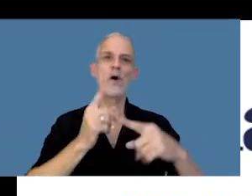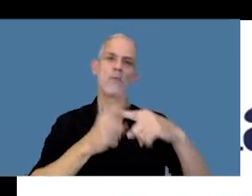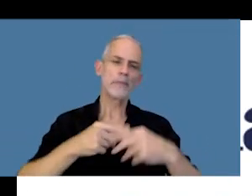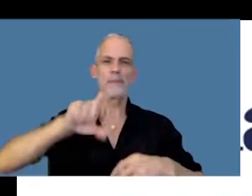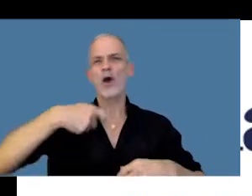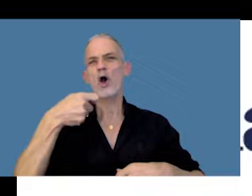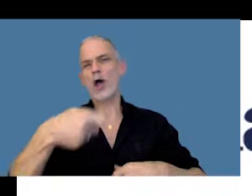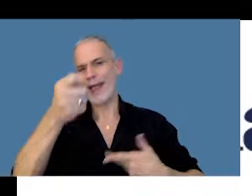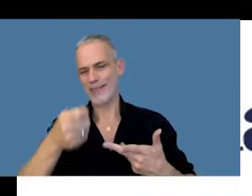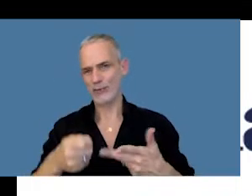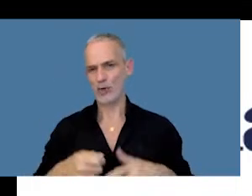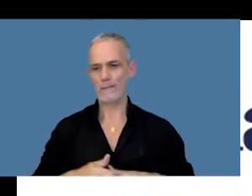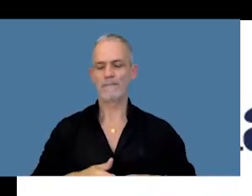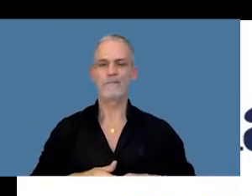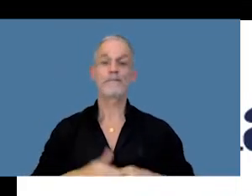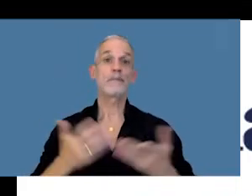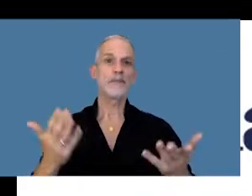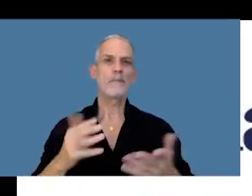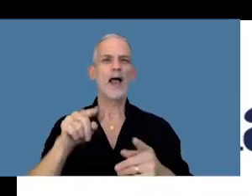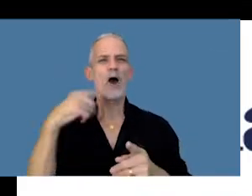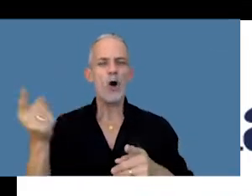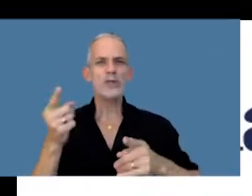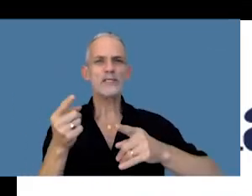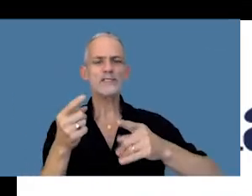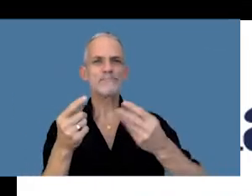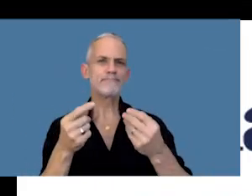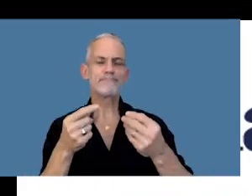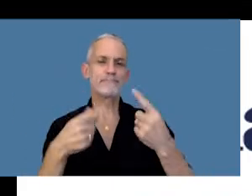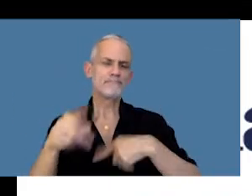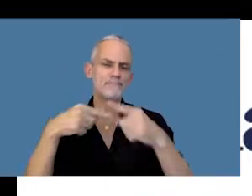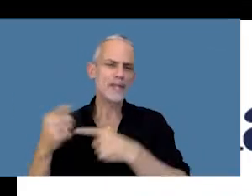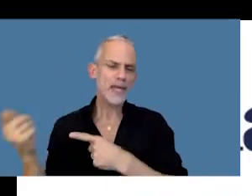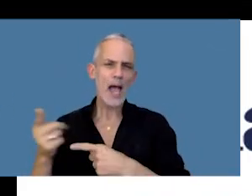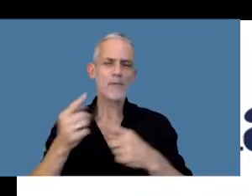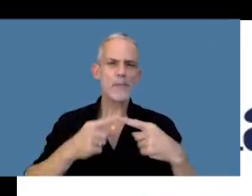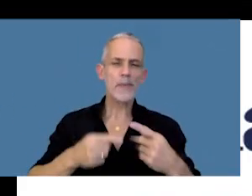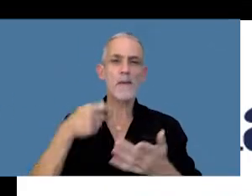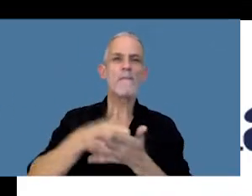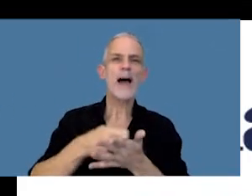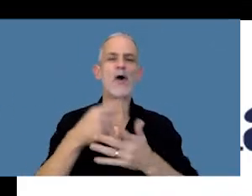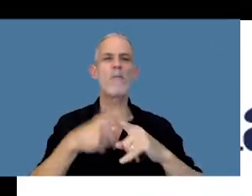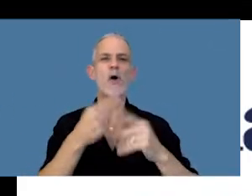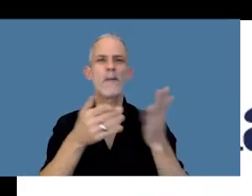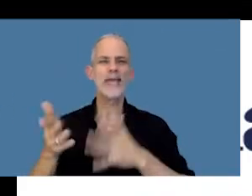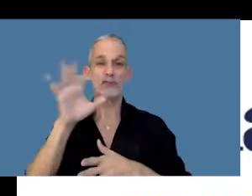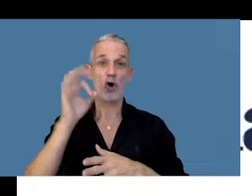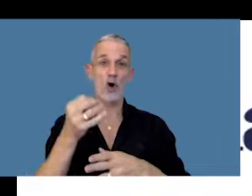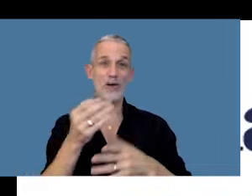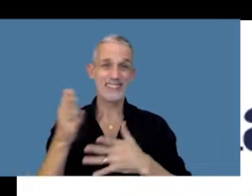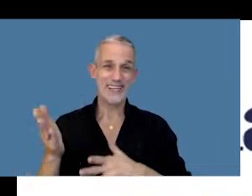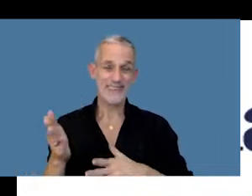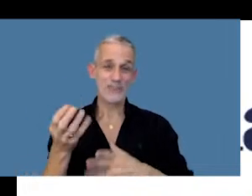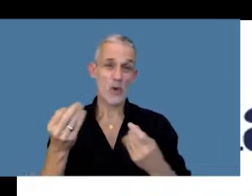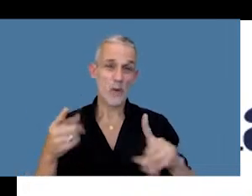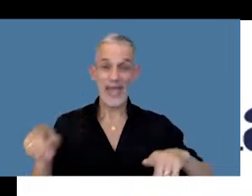compra. Para el resto de las operaciones que no sea pago por bienes o servicios, la